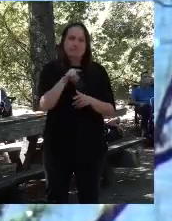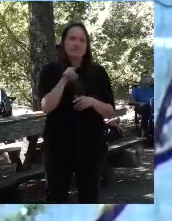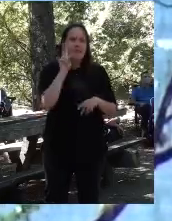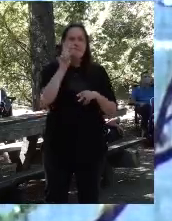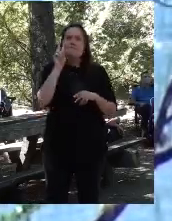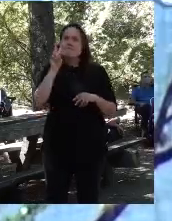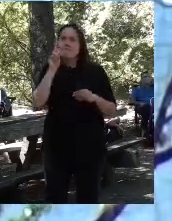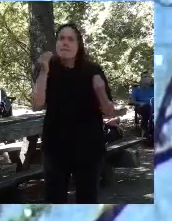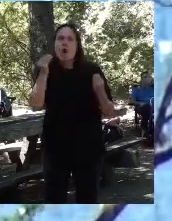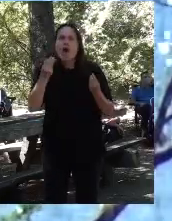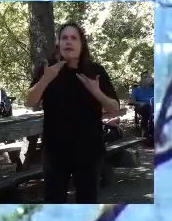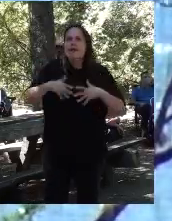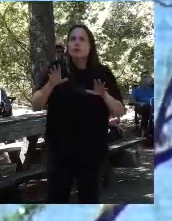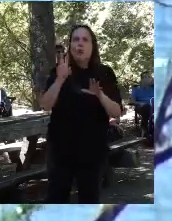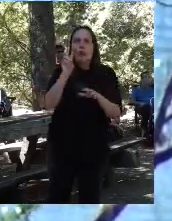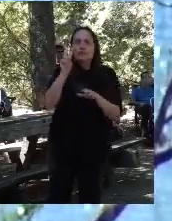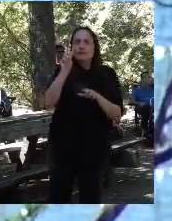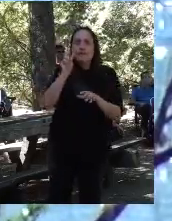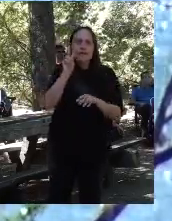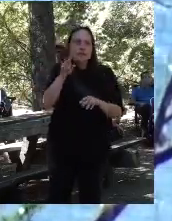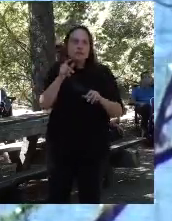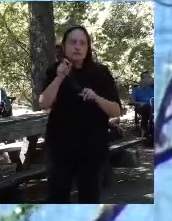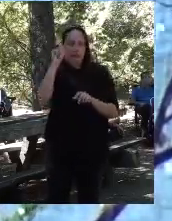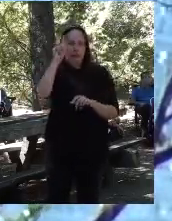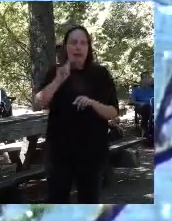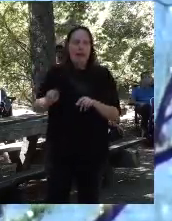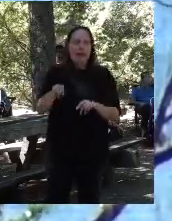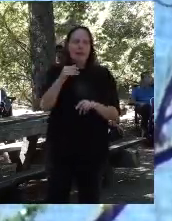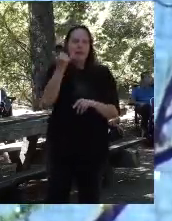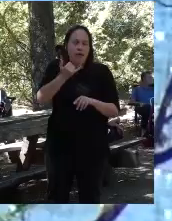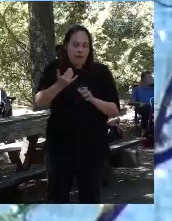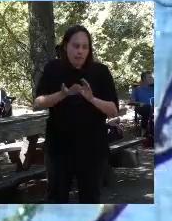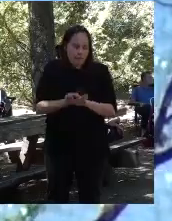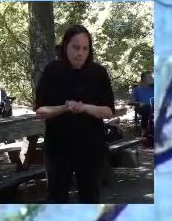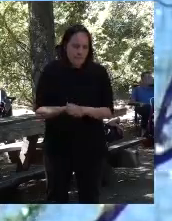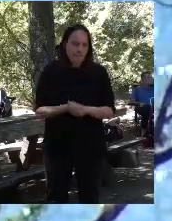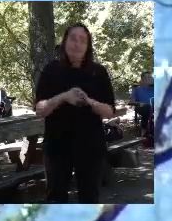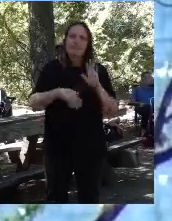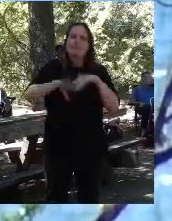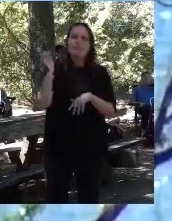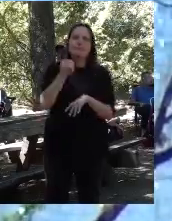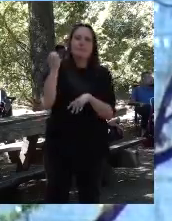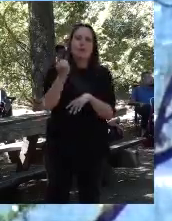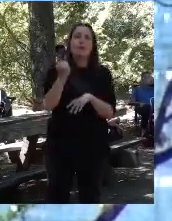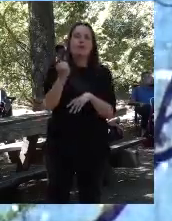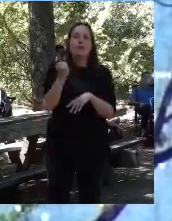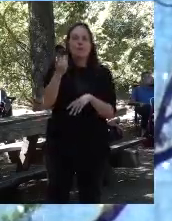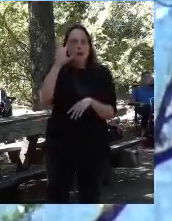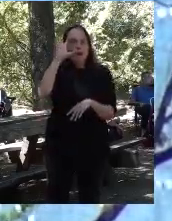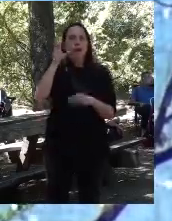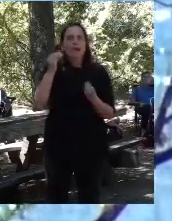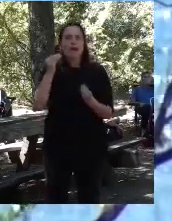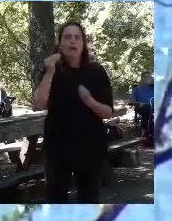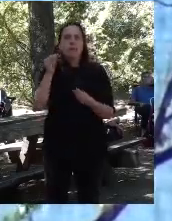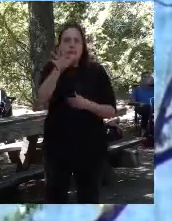naturaleza más increíbles. Y es importante recordar que todo este escenario natural no sería